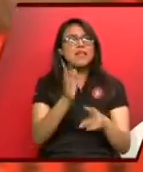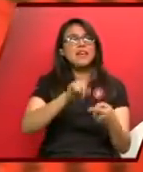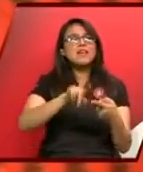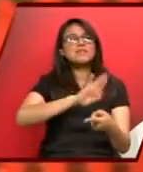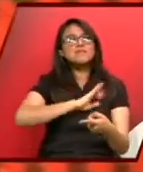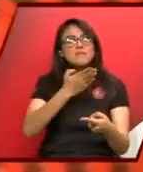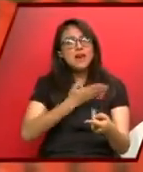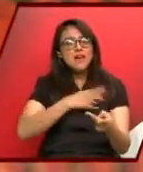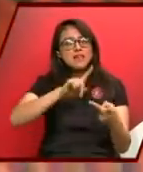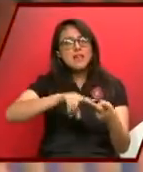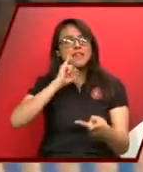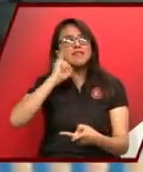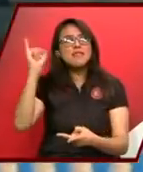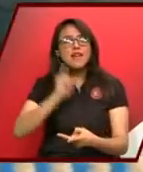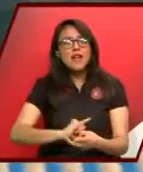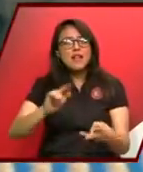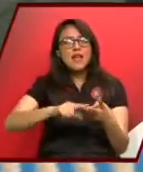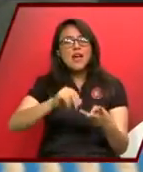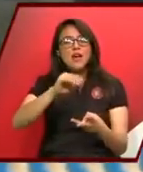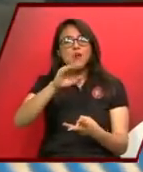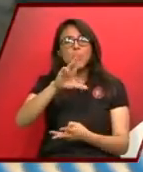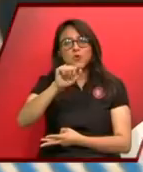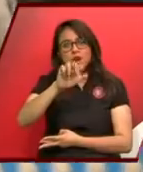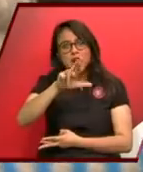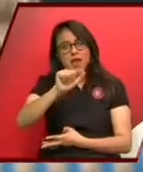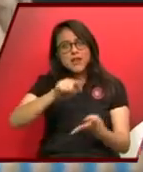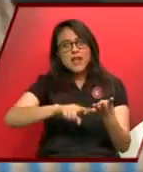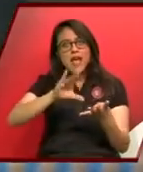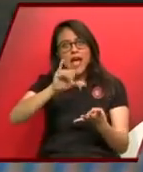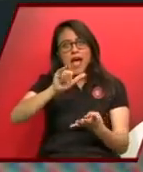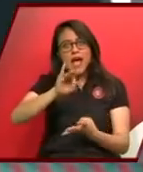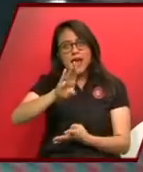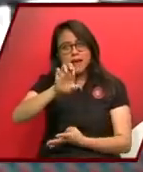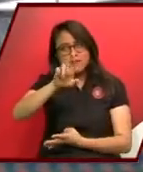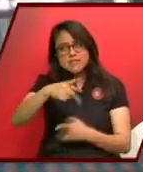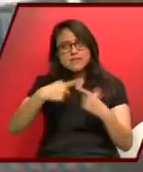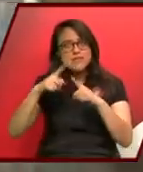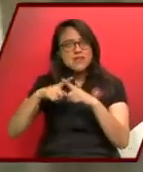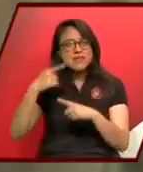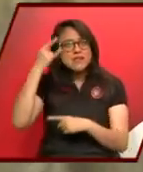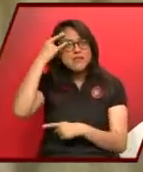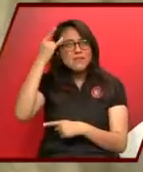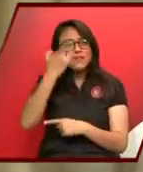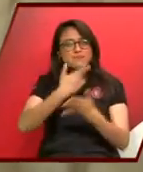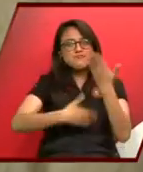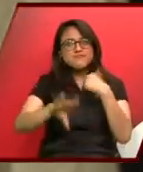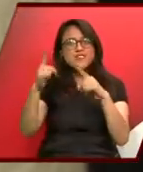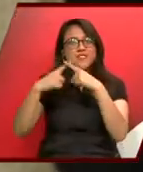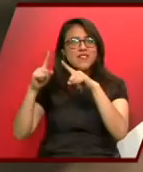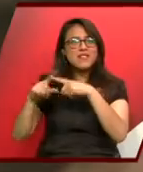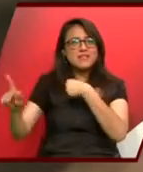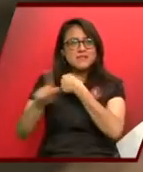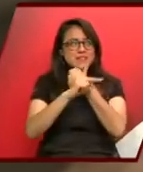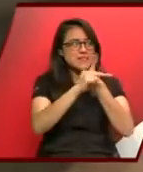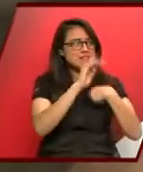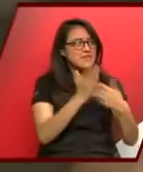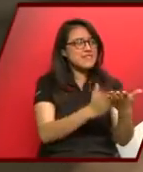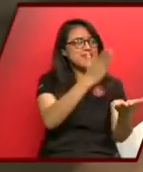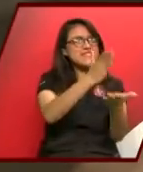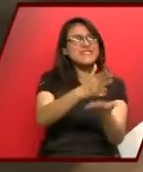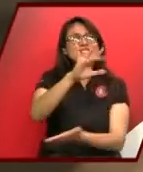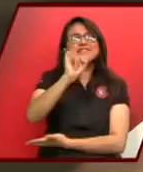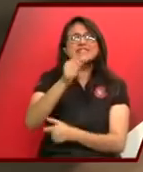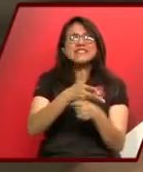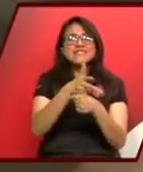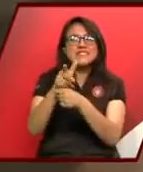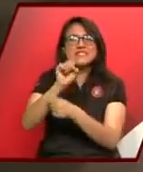Italia, Ucrania y Emiratos Árabes. Un trabajo artesanal campechano que trasciende fronteras. Con imágenes de Santiago